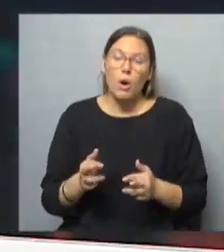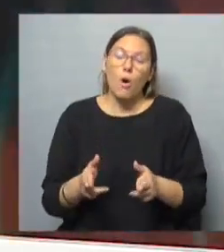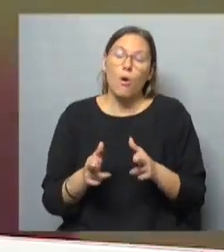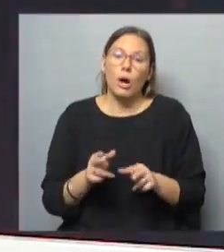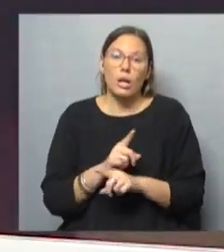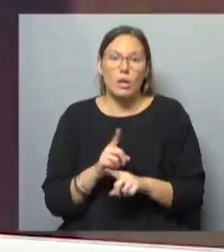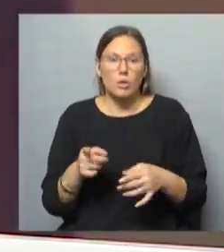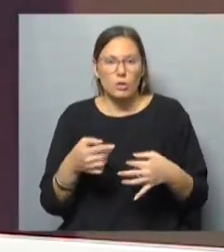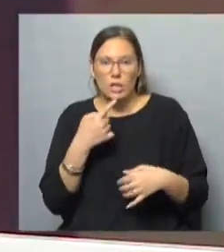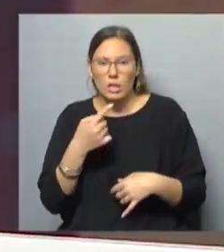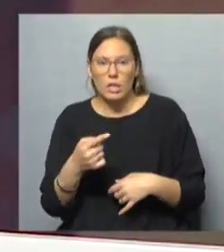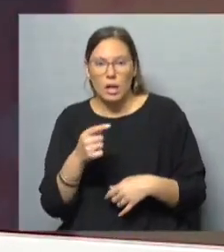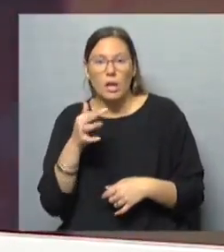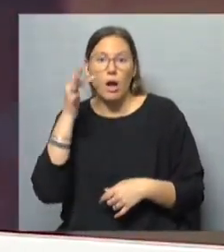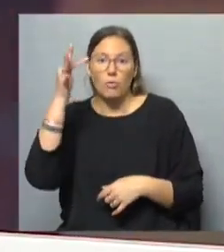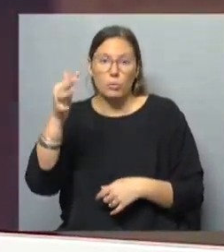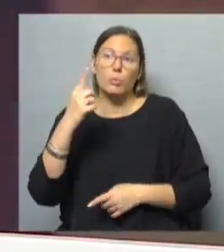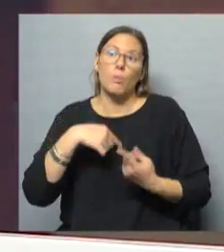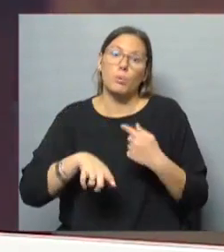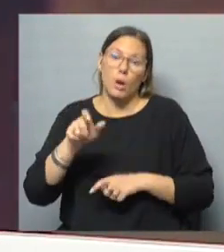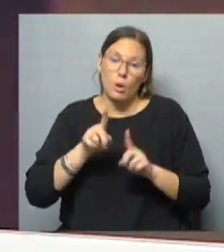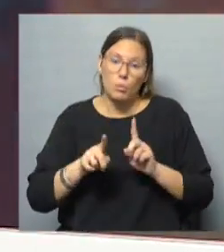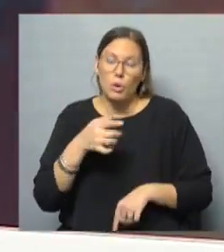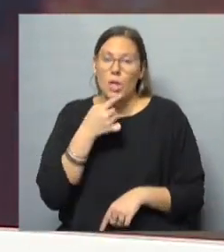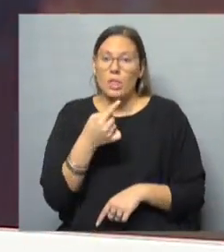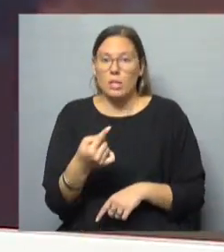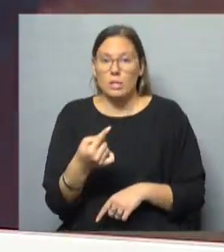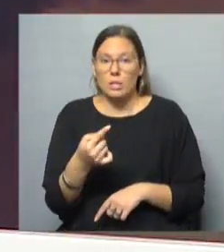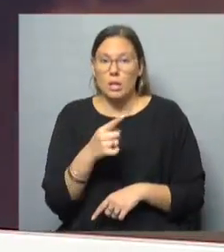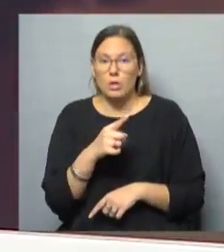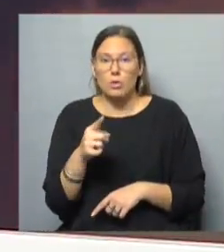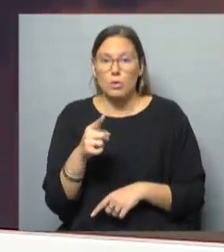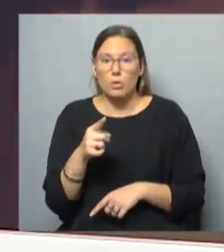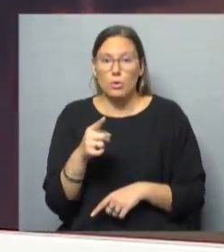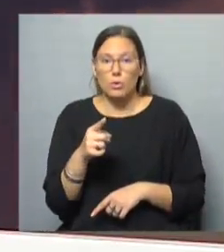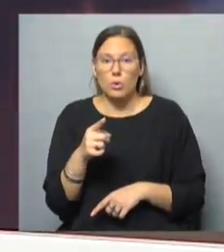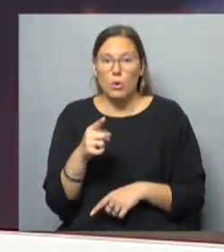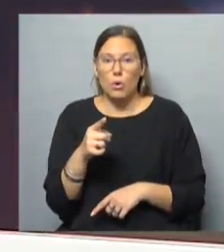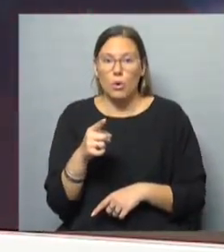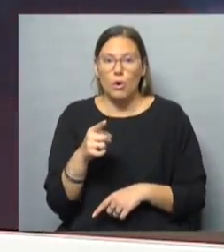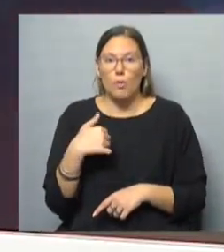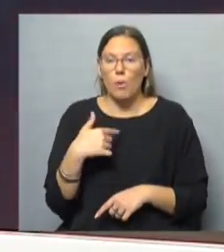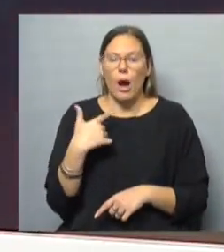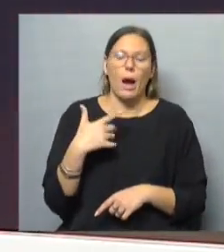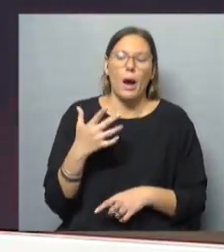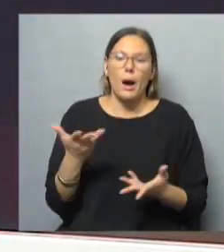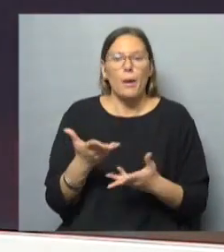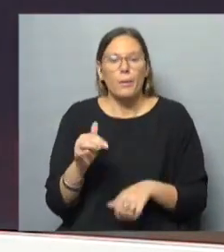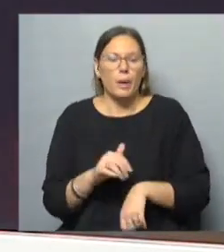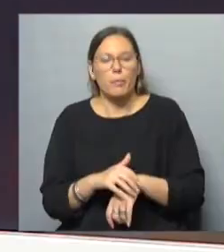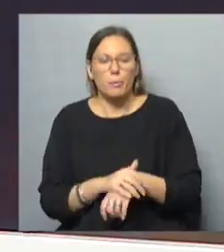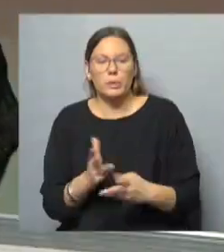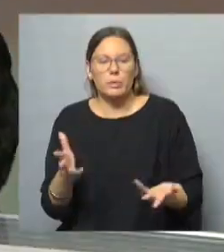se confirmen esas proyecciones, pero hay quienes dicen, atención, que esto no es algo que haya que verlo como pasajero, como una cuestión